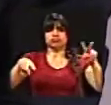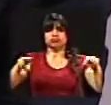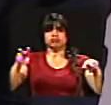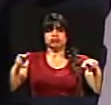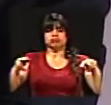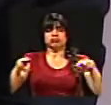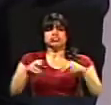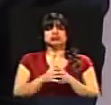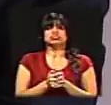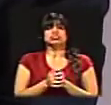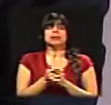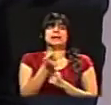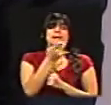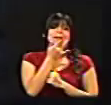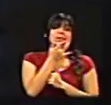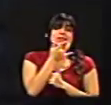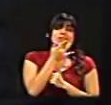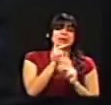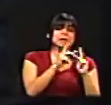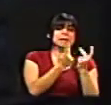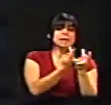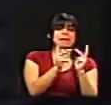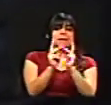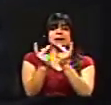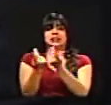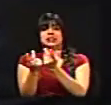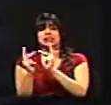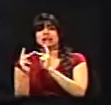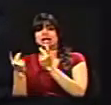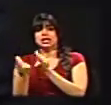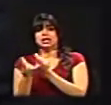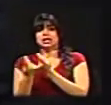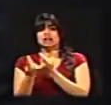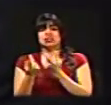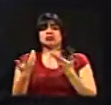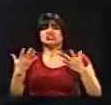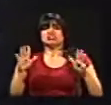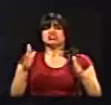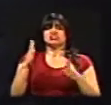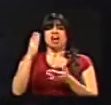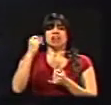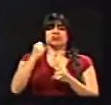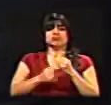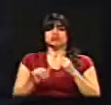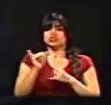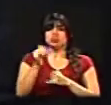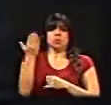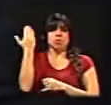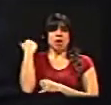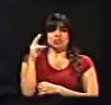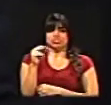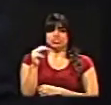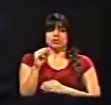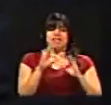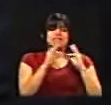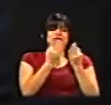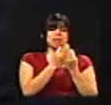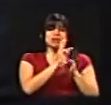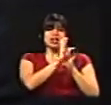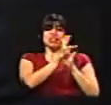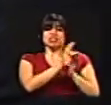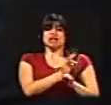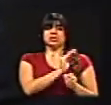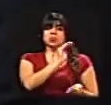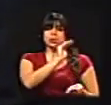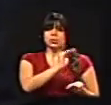las preferencias partidarias dejaron de ser lo que eran, el peso de la familiar o tradicional es mucho